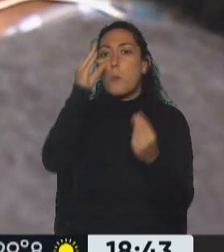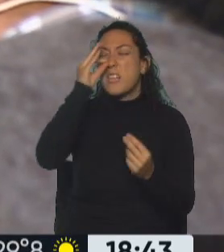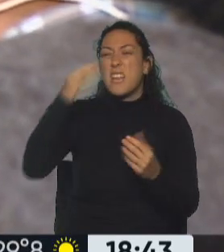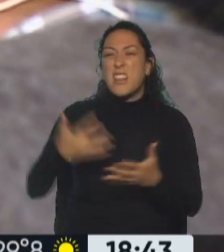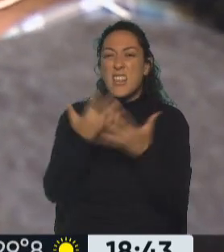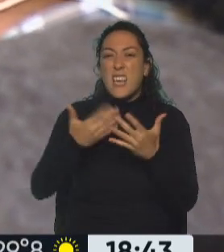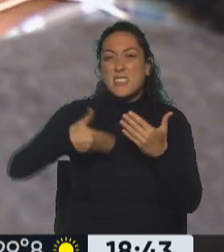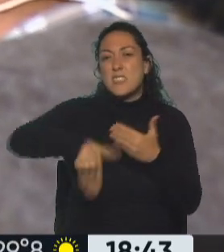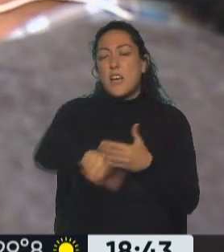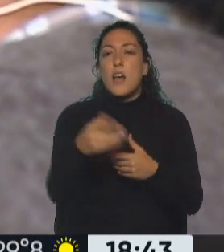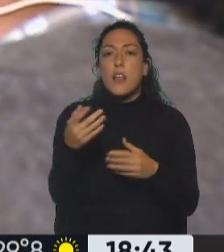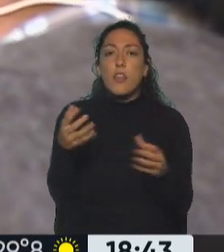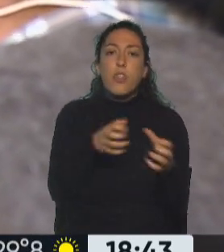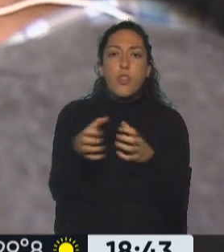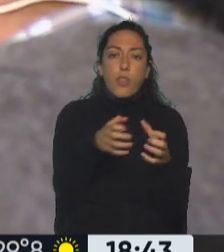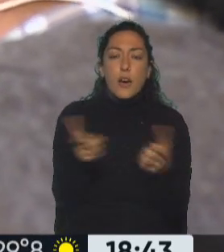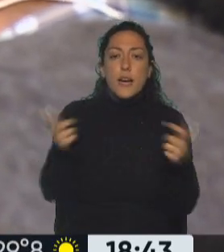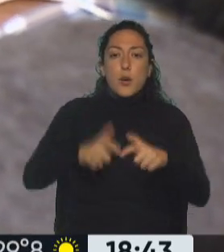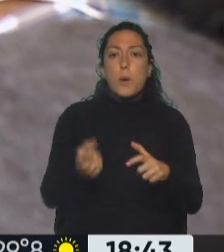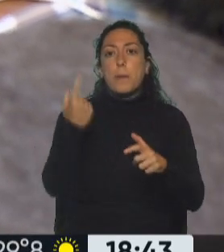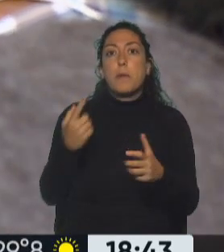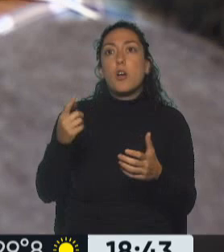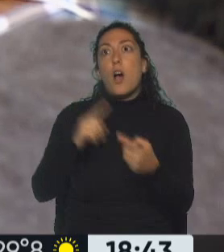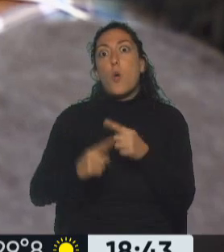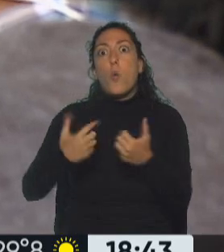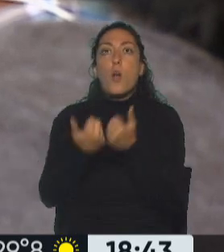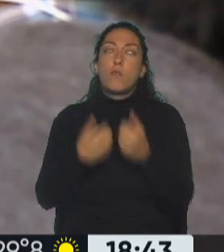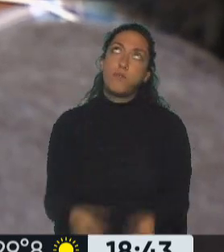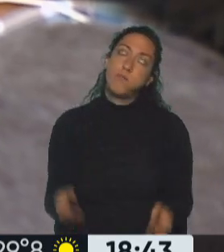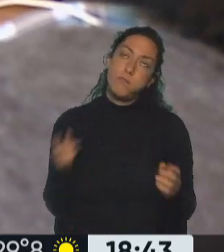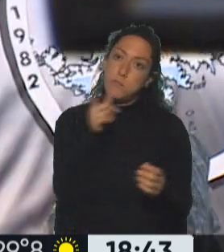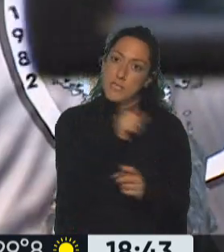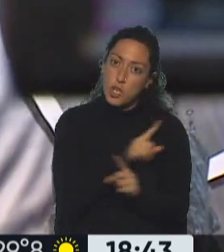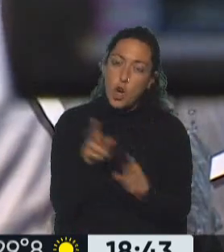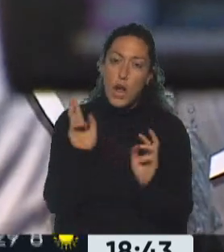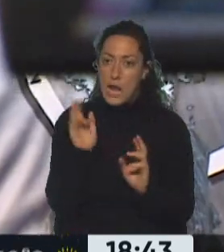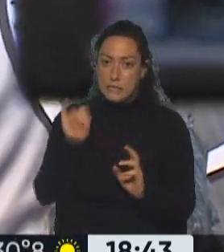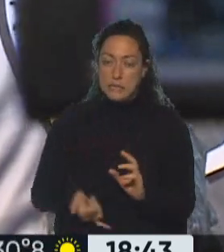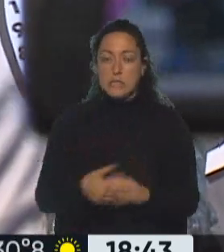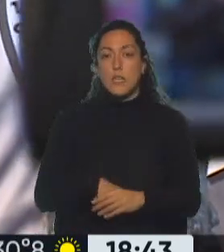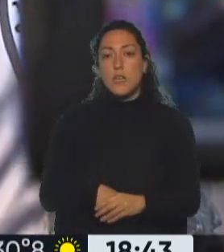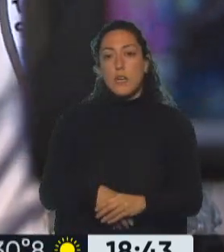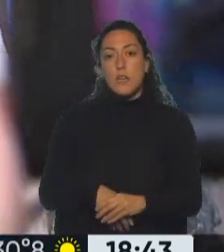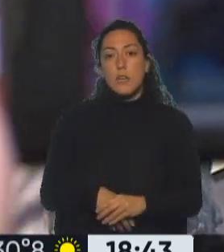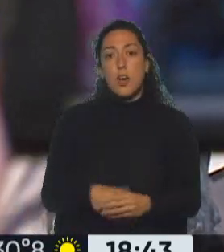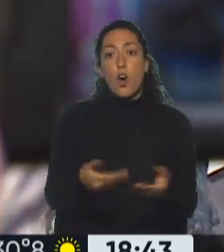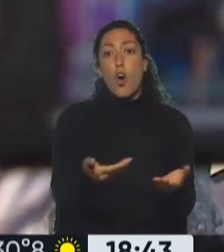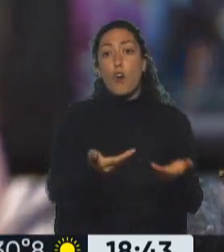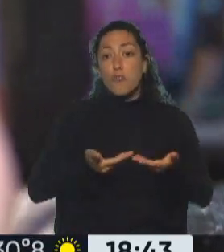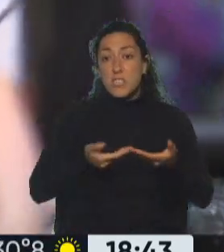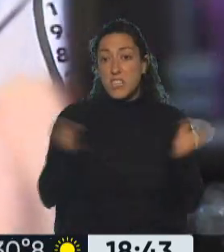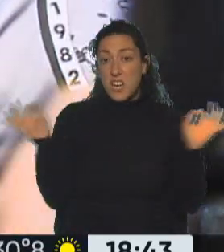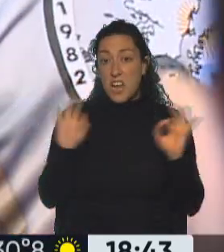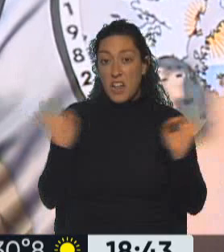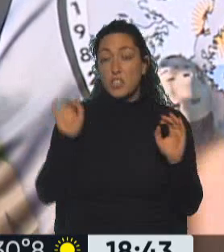para discutir. La primera reunión no creo que, ojalá llegáramos a un acuerdo, va a ser dura. Nadie ofreció nada, hoy se llevaron